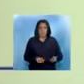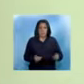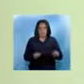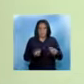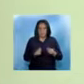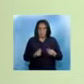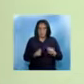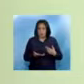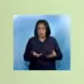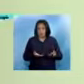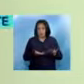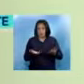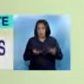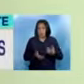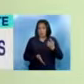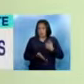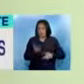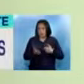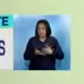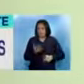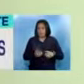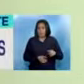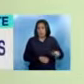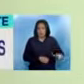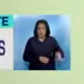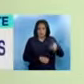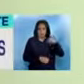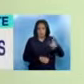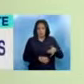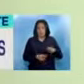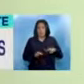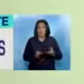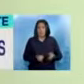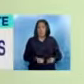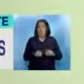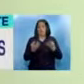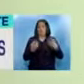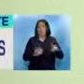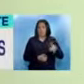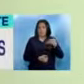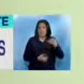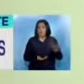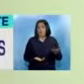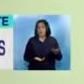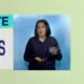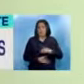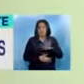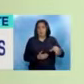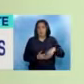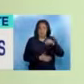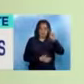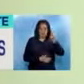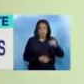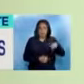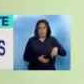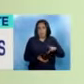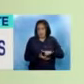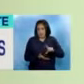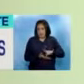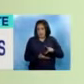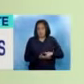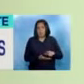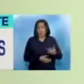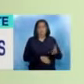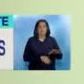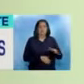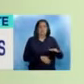el servicio con la tarifa que Telefónica está autorizada. ¿Cuántos teléfonos así habrá a nivel nacional? Solo en Lima